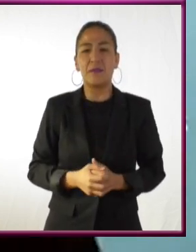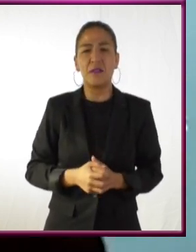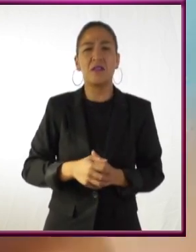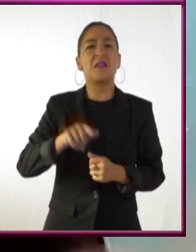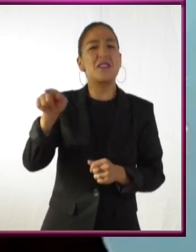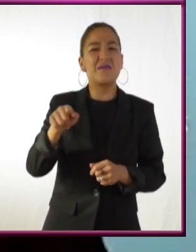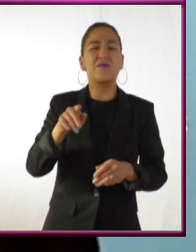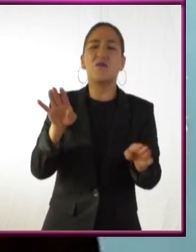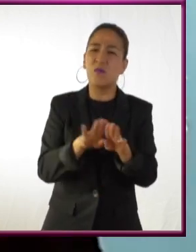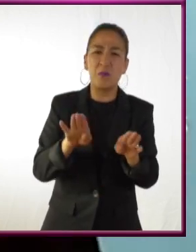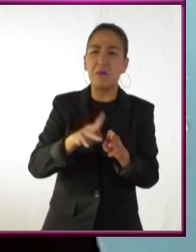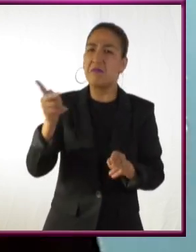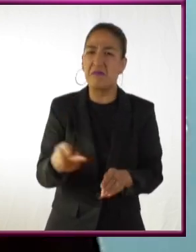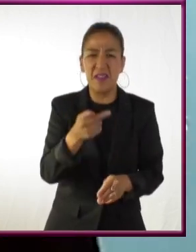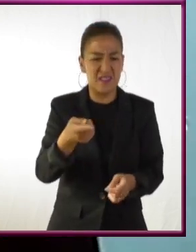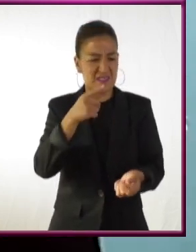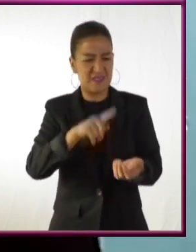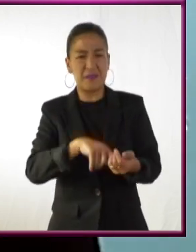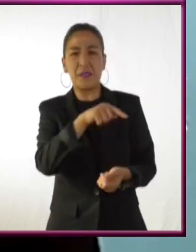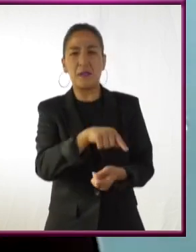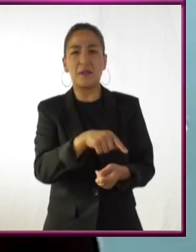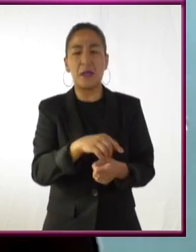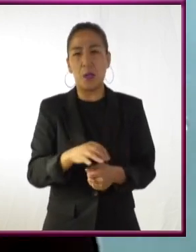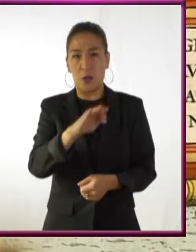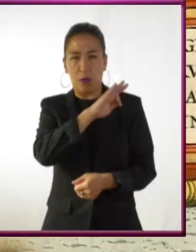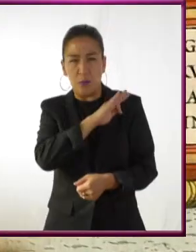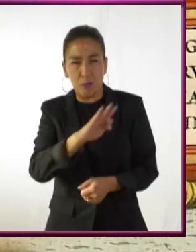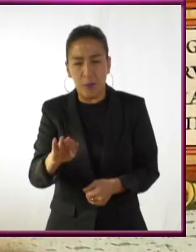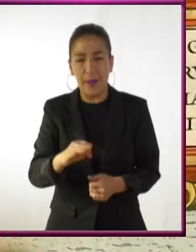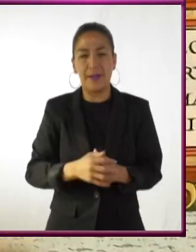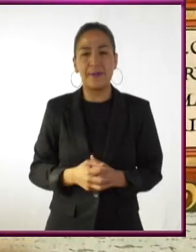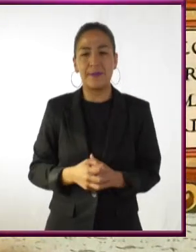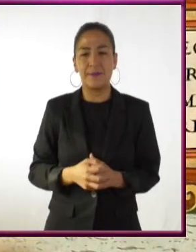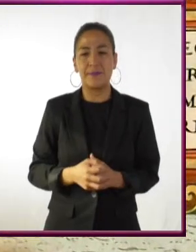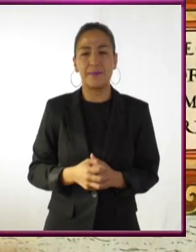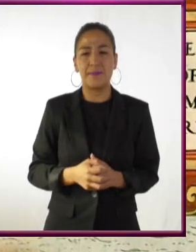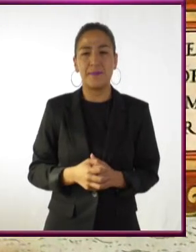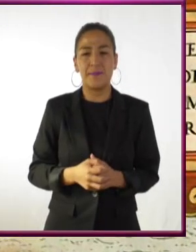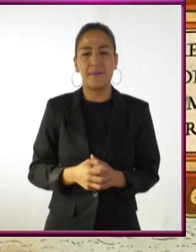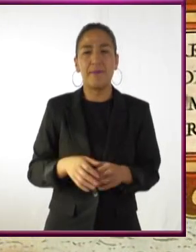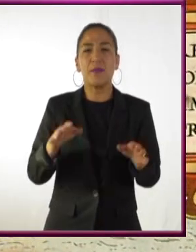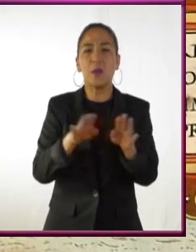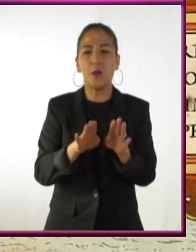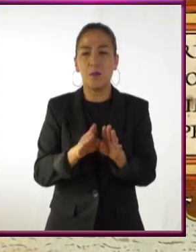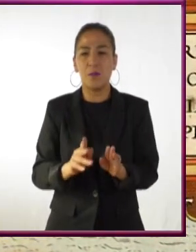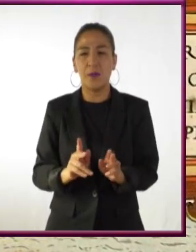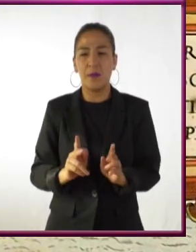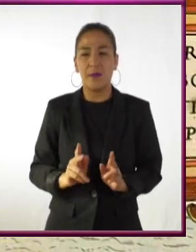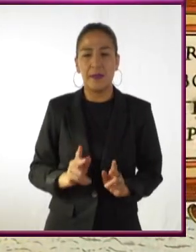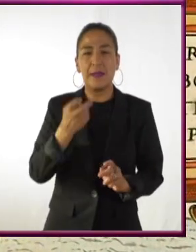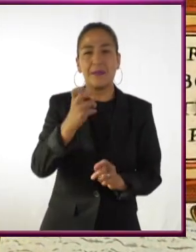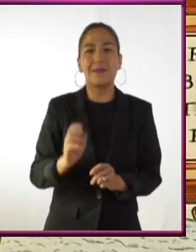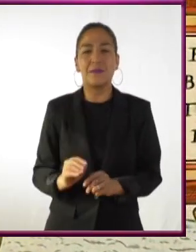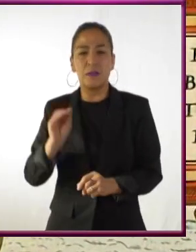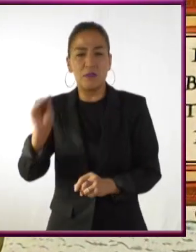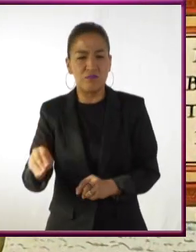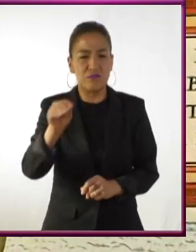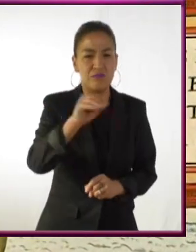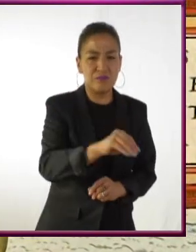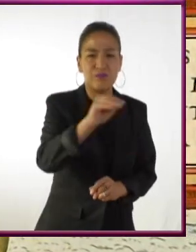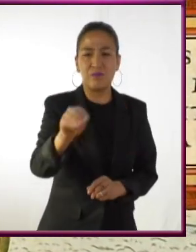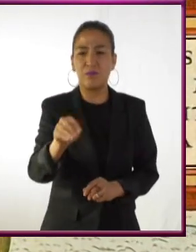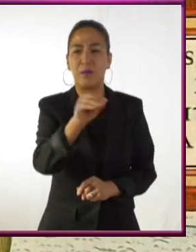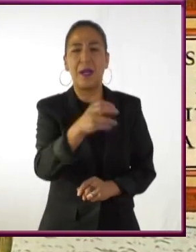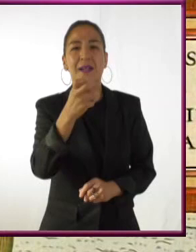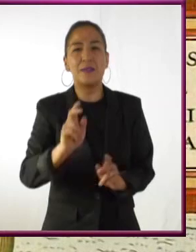el problema de los puentes de Königsberg, es si podemos recorrer esta ciudad de tal forma que pasemos por todos